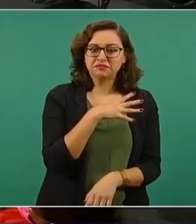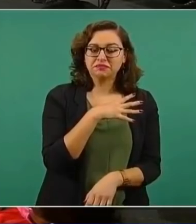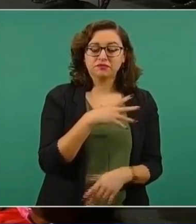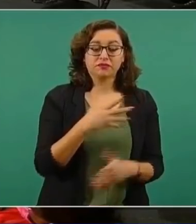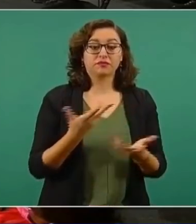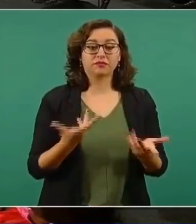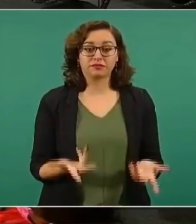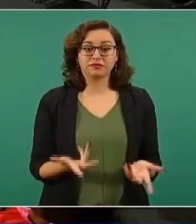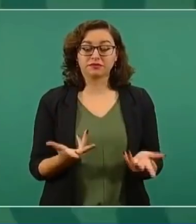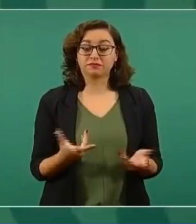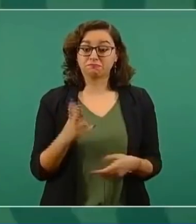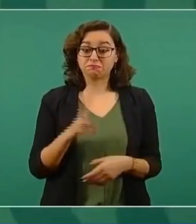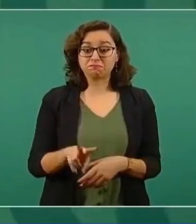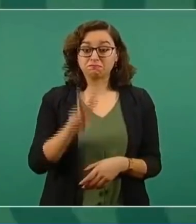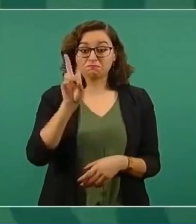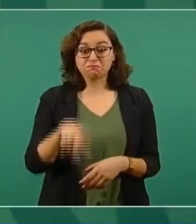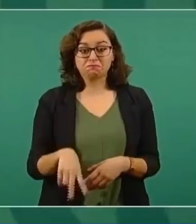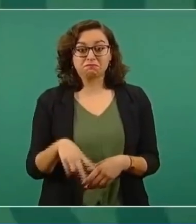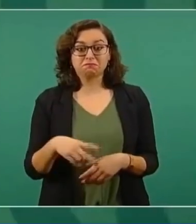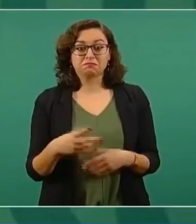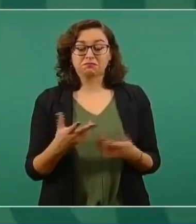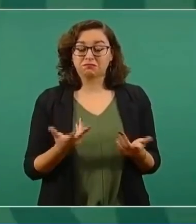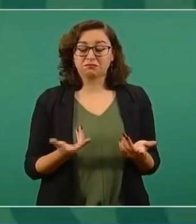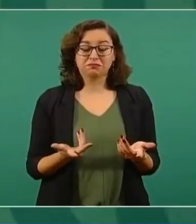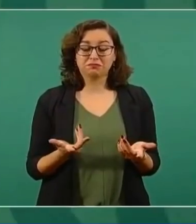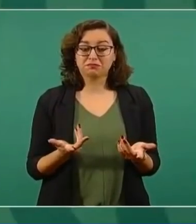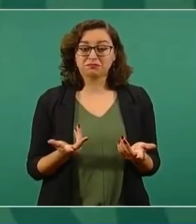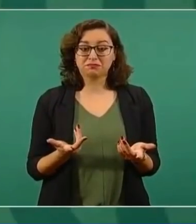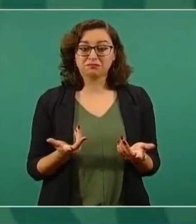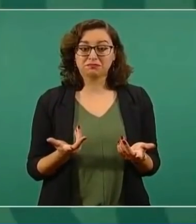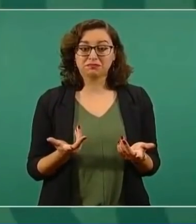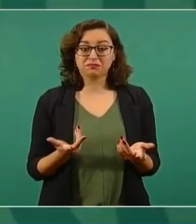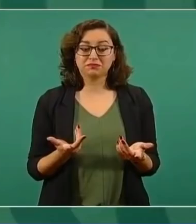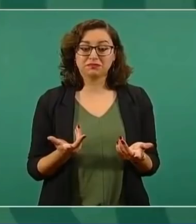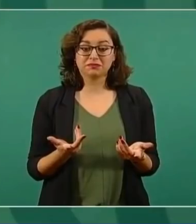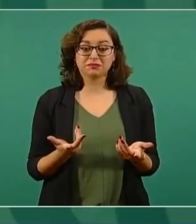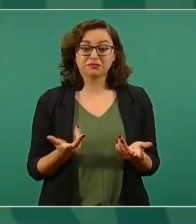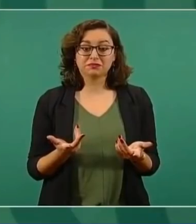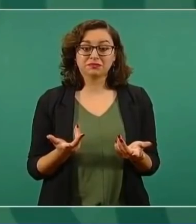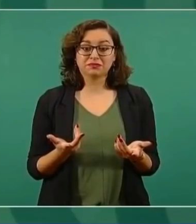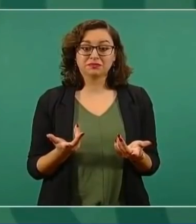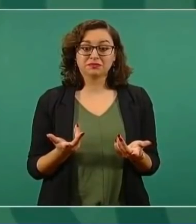Hay una vinculación estrecha entre